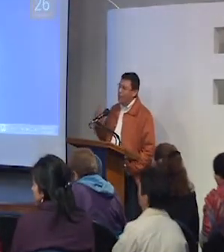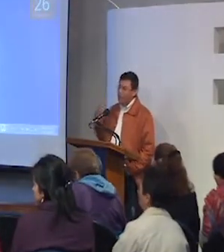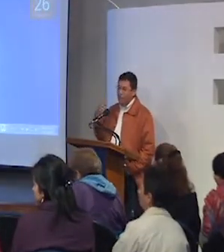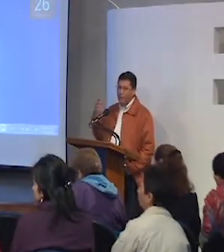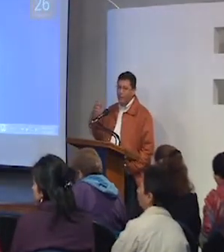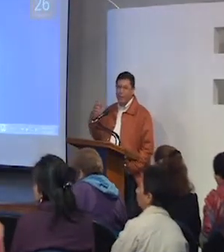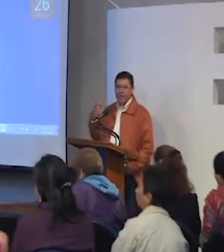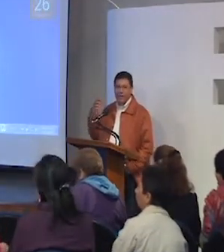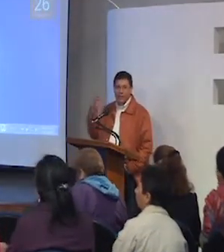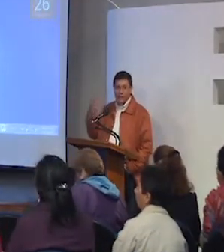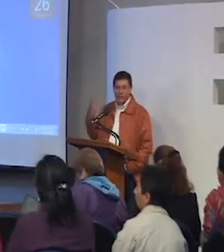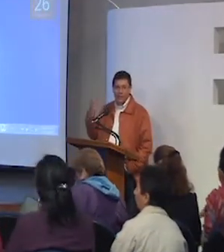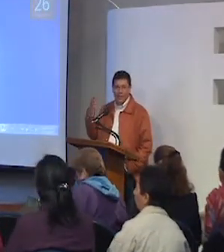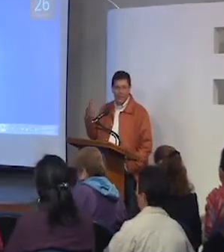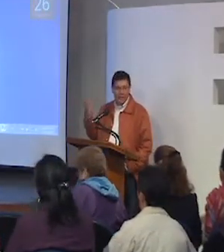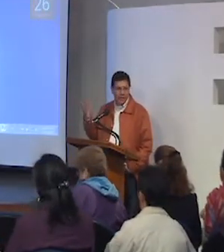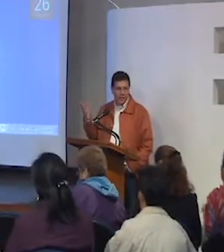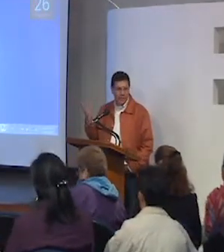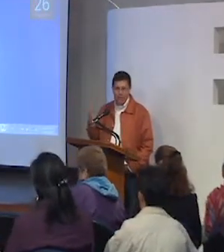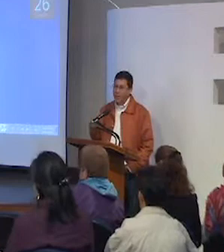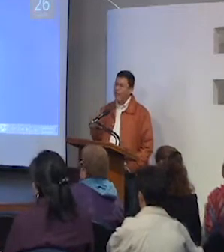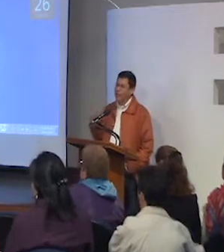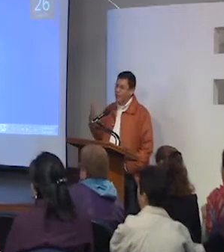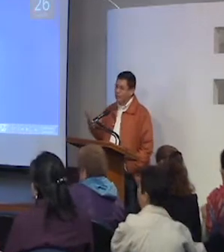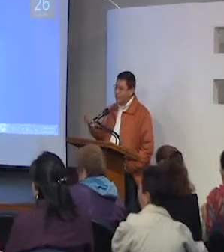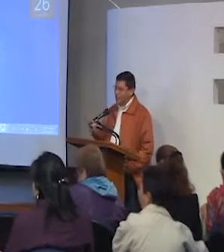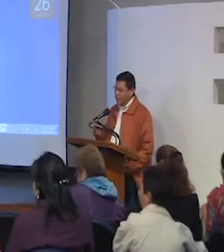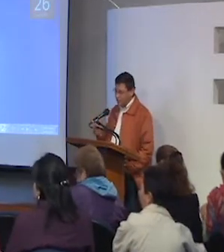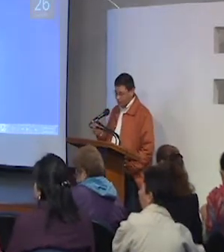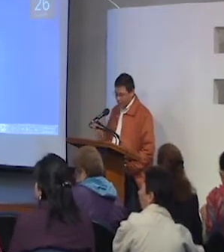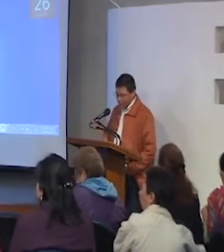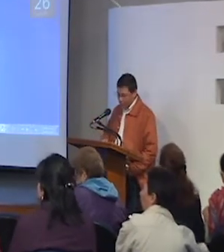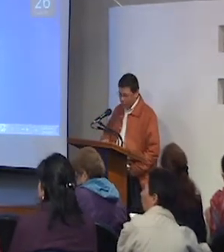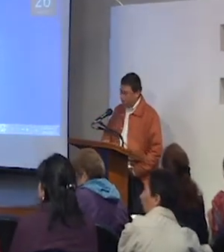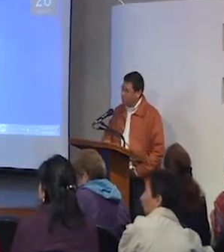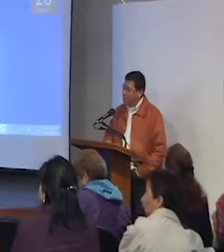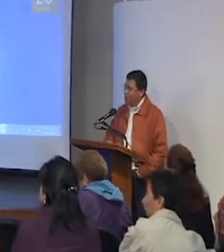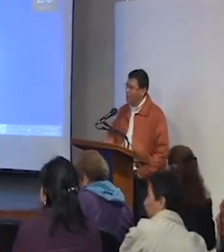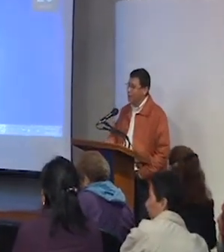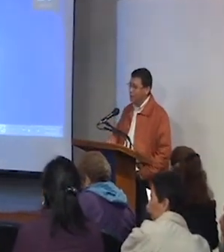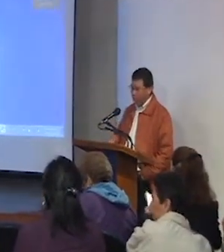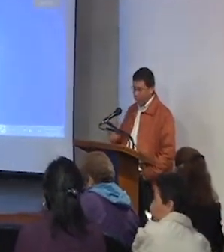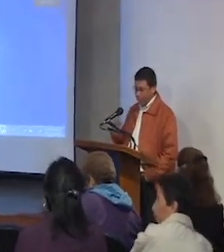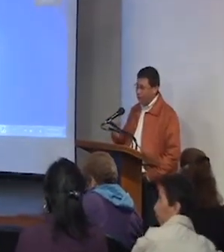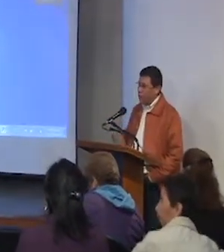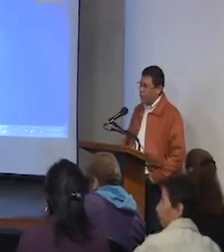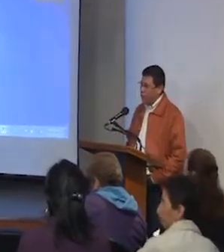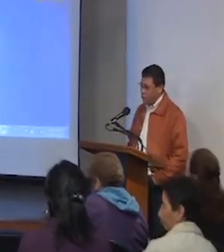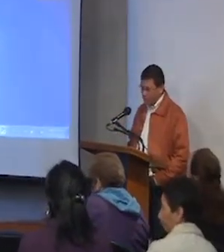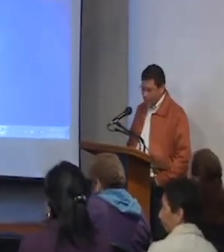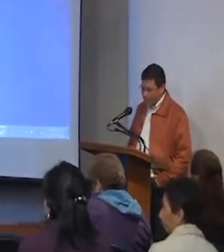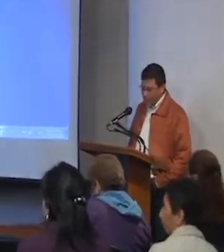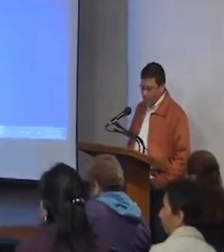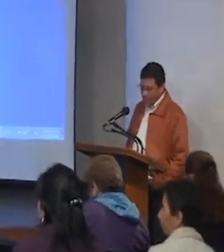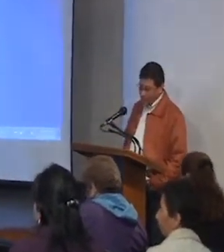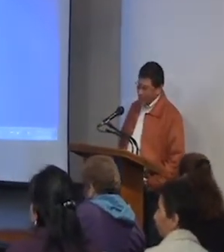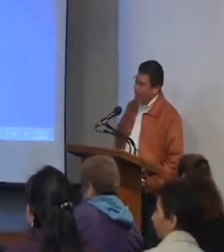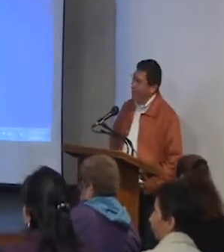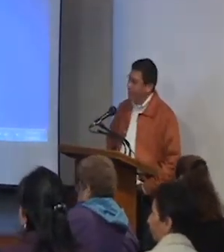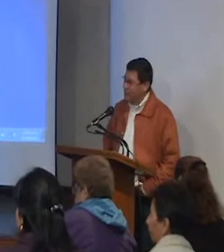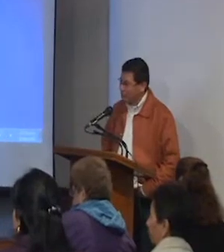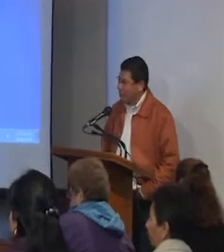muy ligada al tema de la parte legislativa, la parte de la reglamentación, de la normatividad en torno